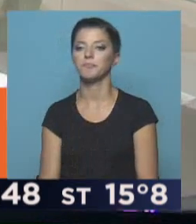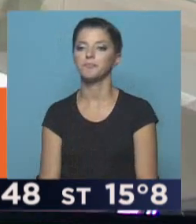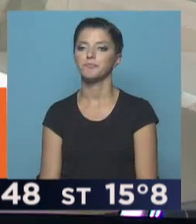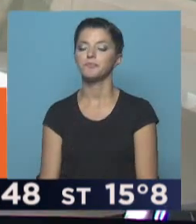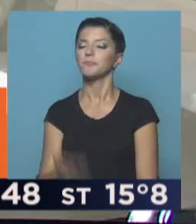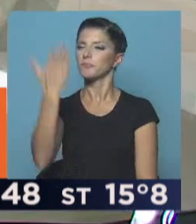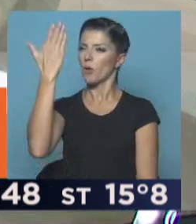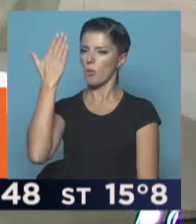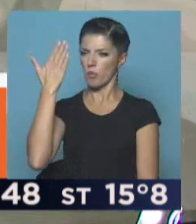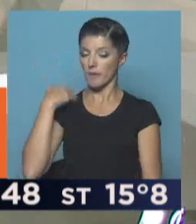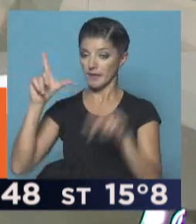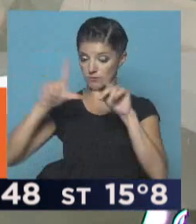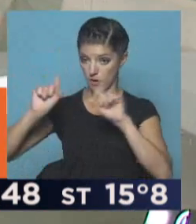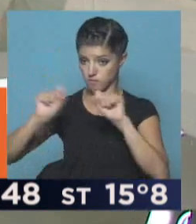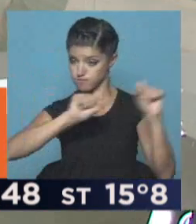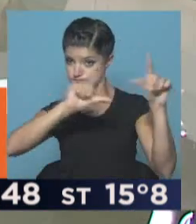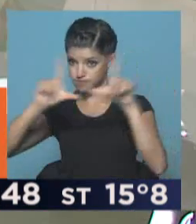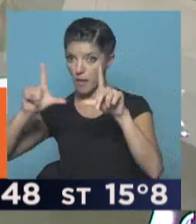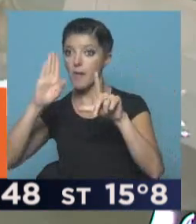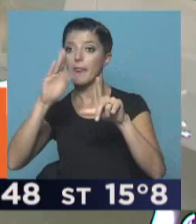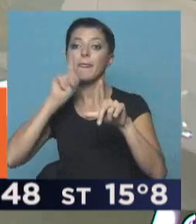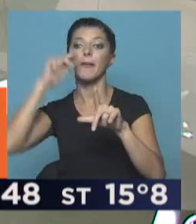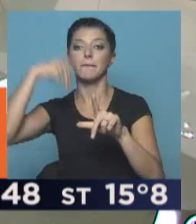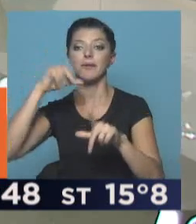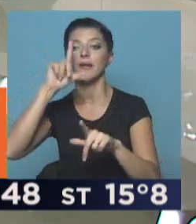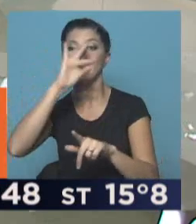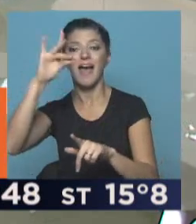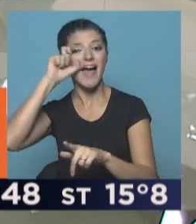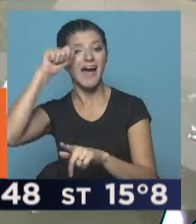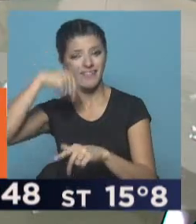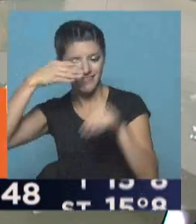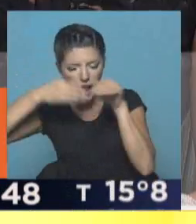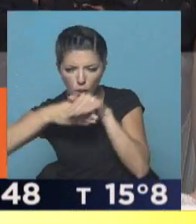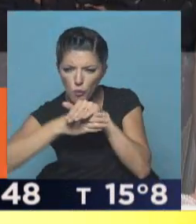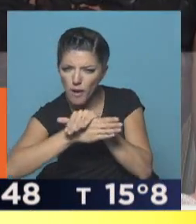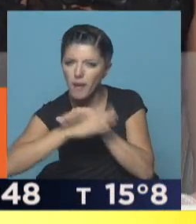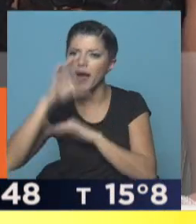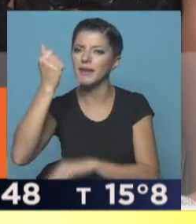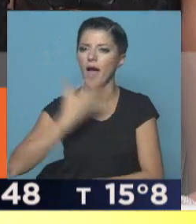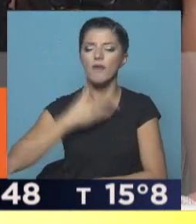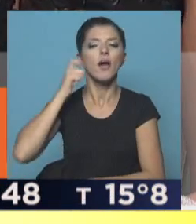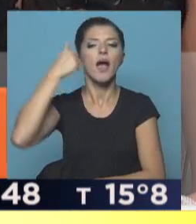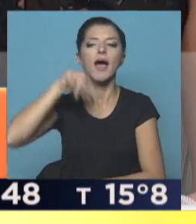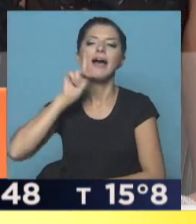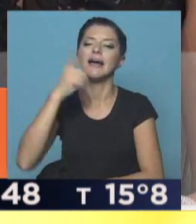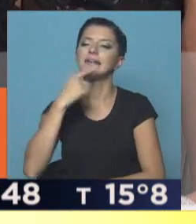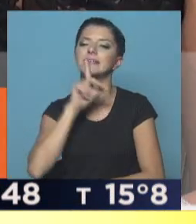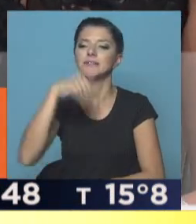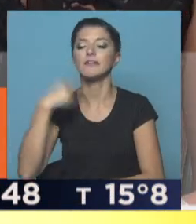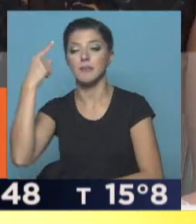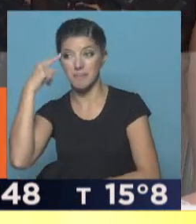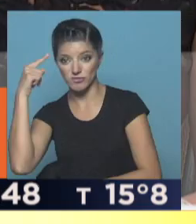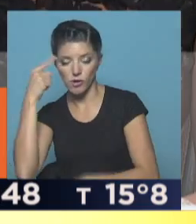emitió las imágenes de Bin Laden desde la cueva en Afganistán, que fue visto como una promoción del terrorismo y no como